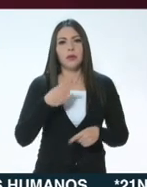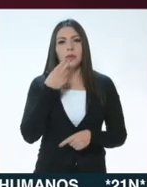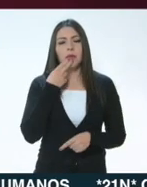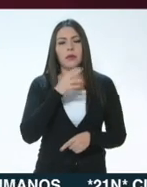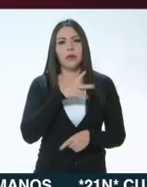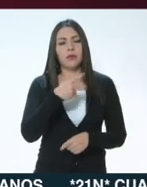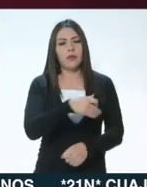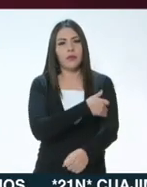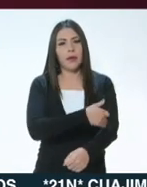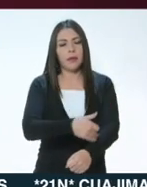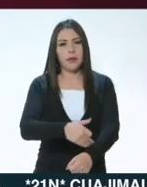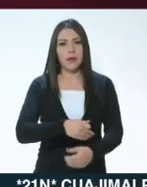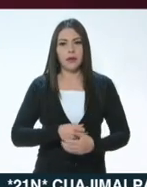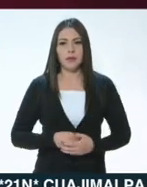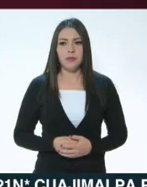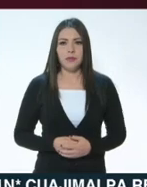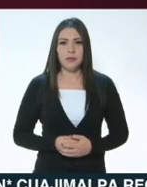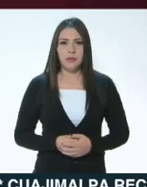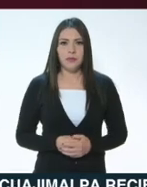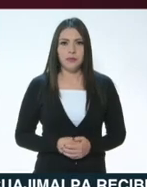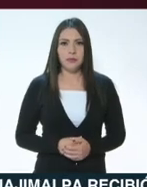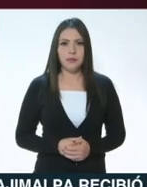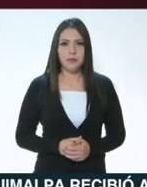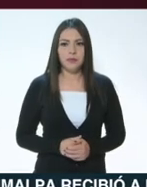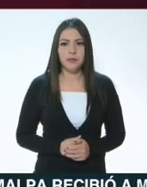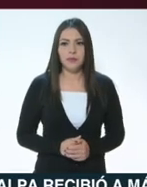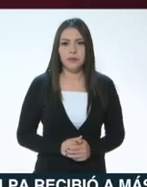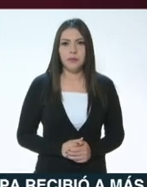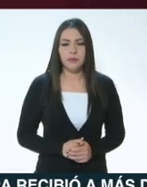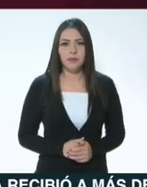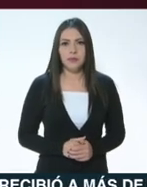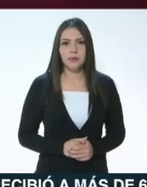Estamos dispuestos